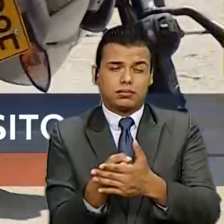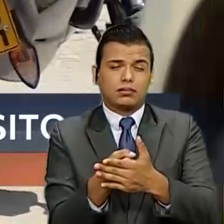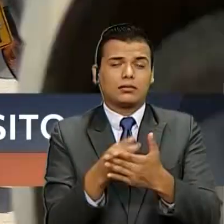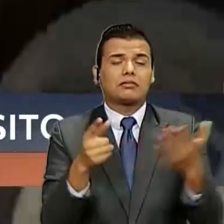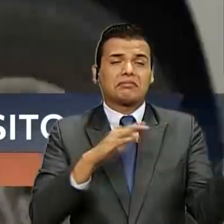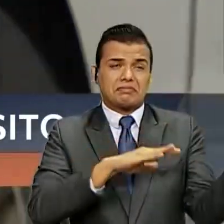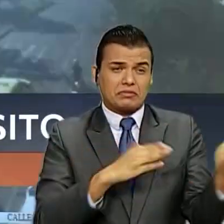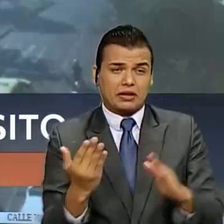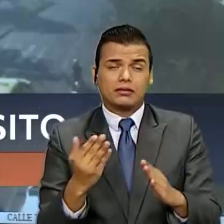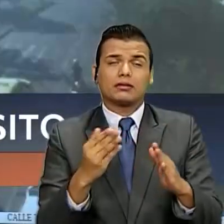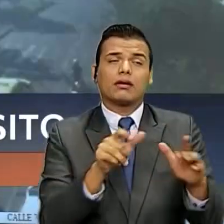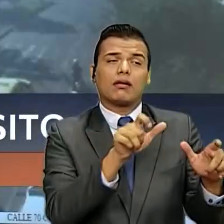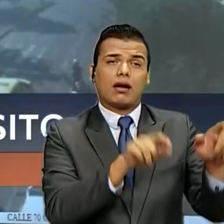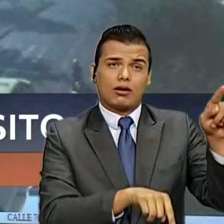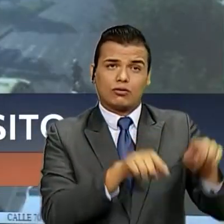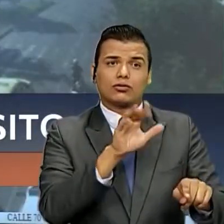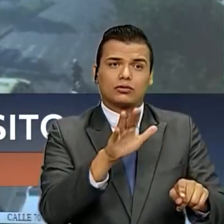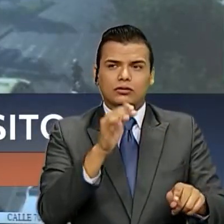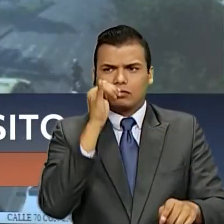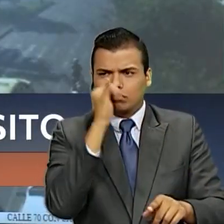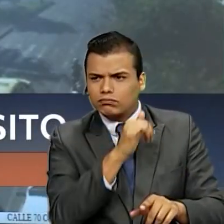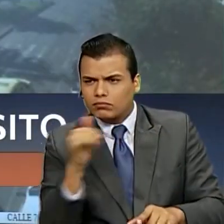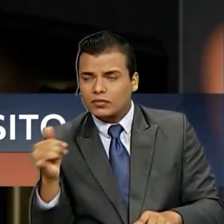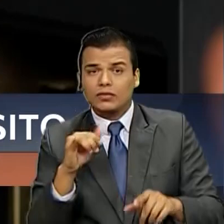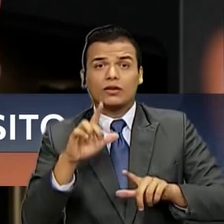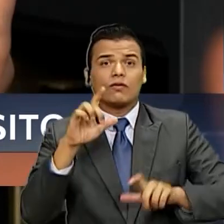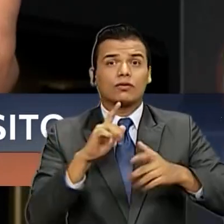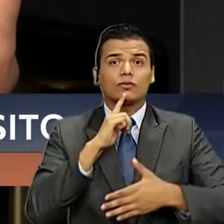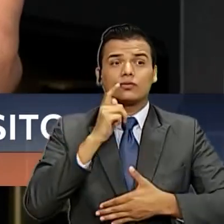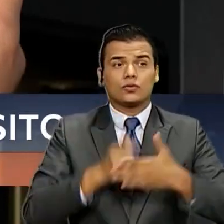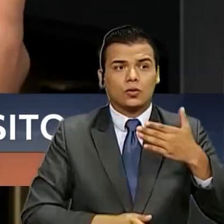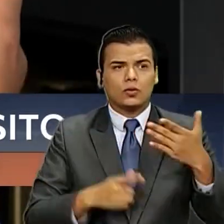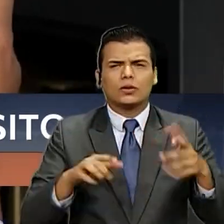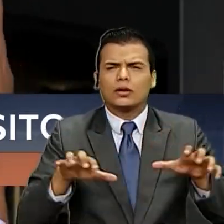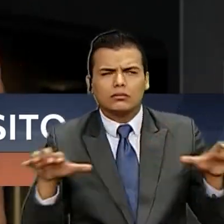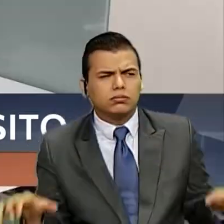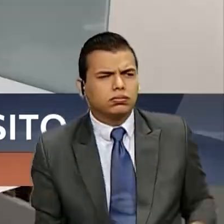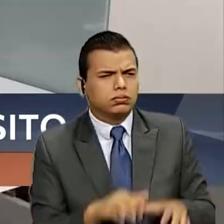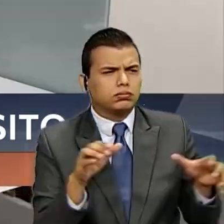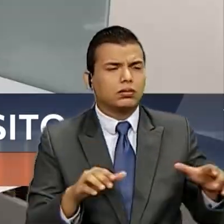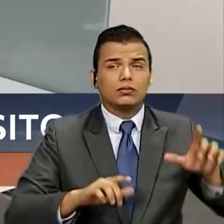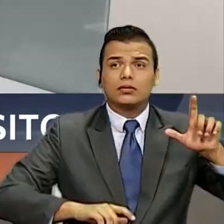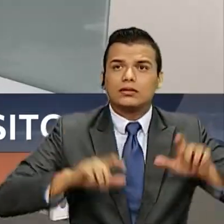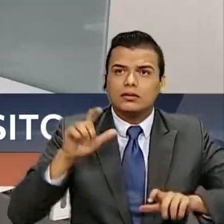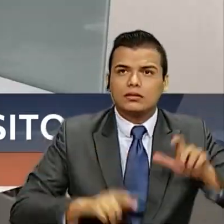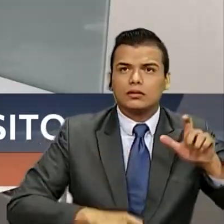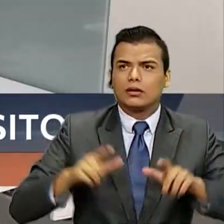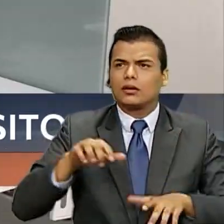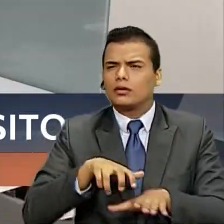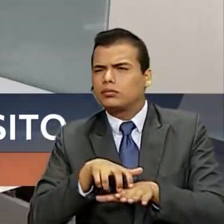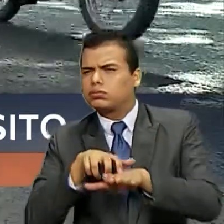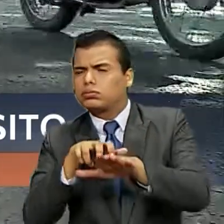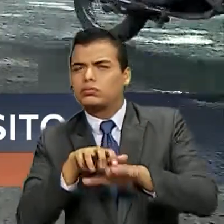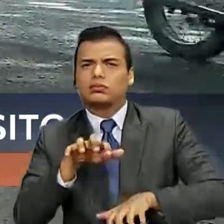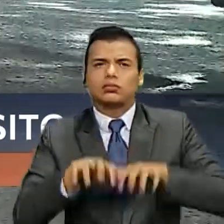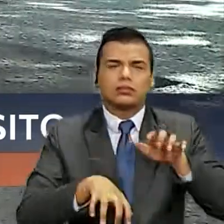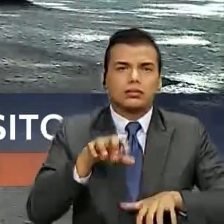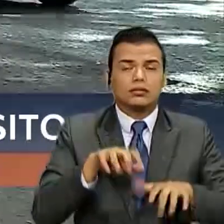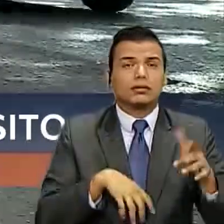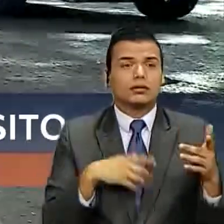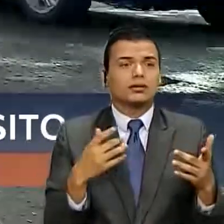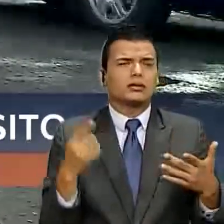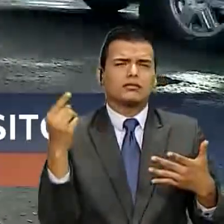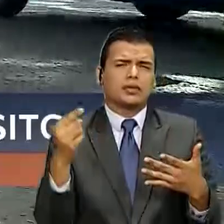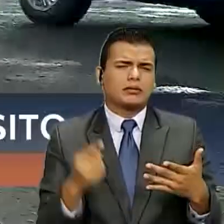mortalidad en accidentes de tránsito. Aún con las cámaras de las fotomultas, los operativos realizados por la Secretaría de Tránsito, los comparendos aplicados,